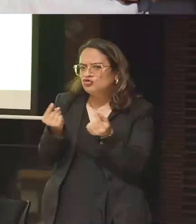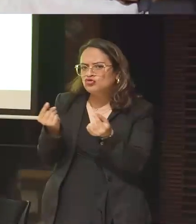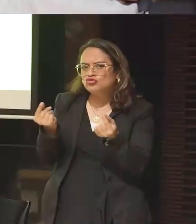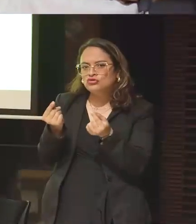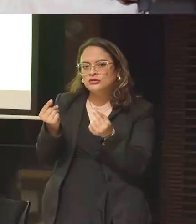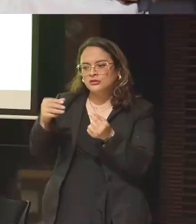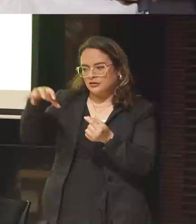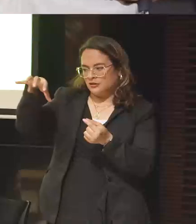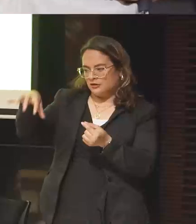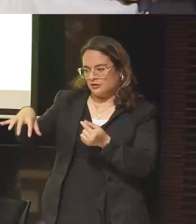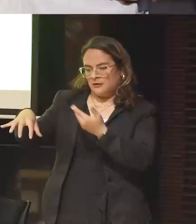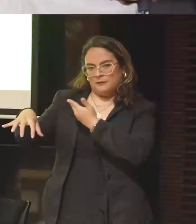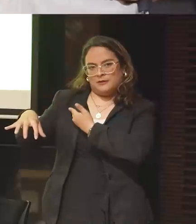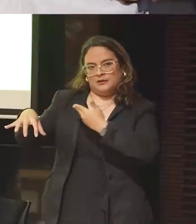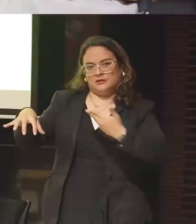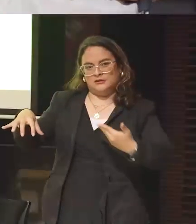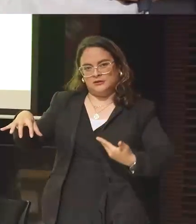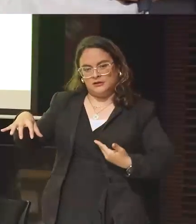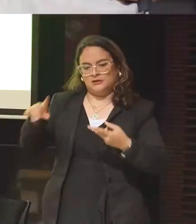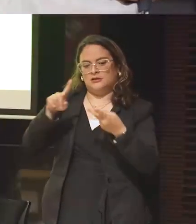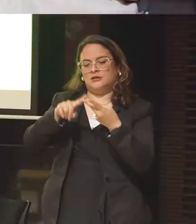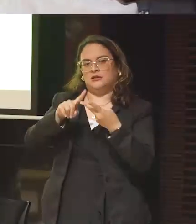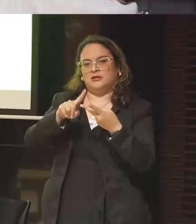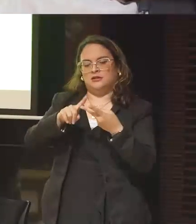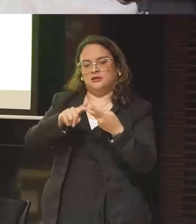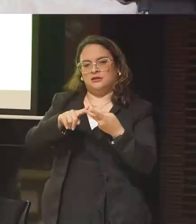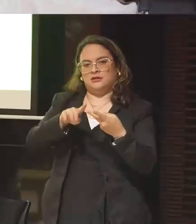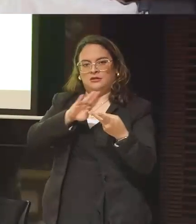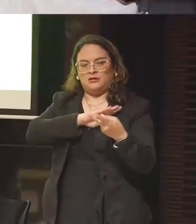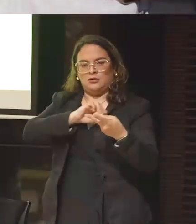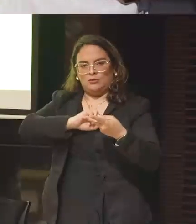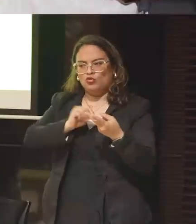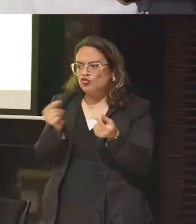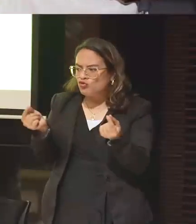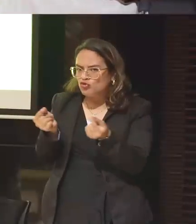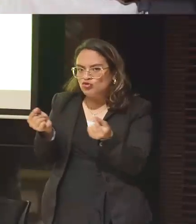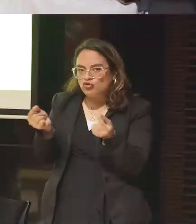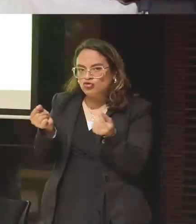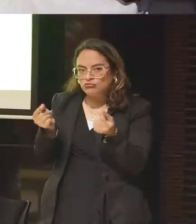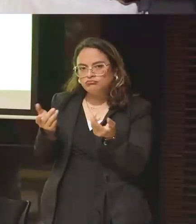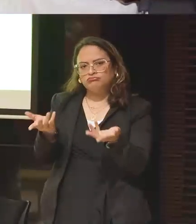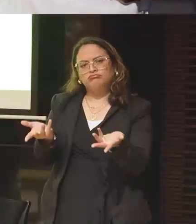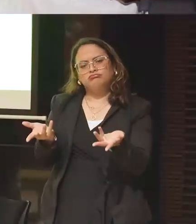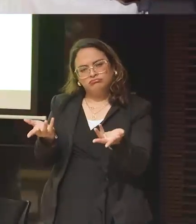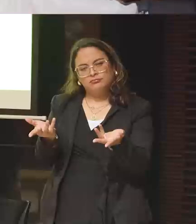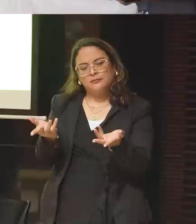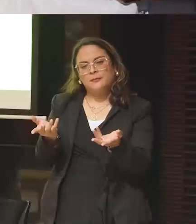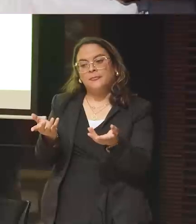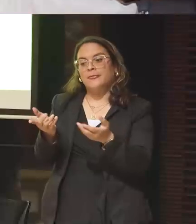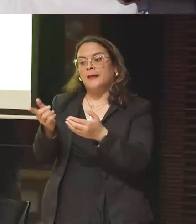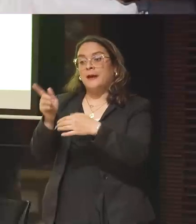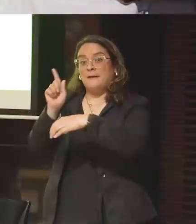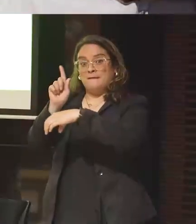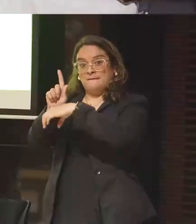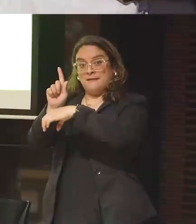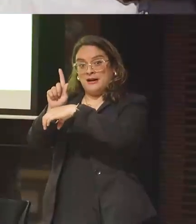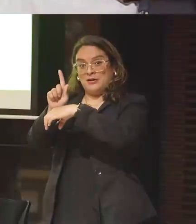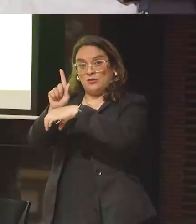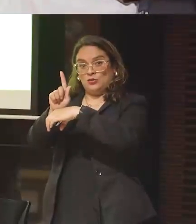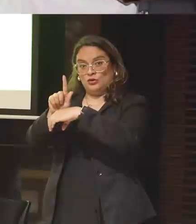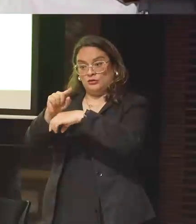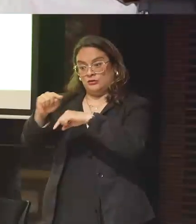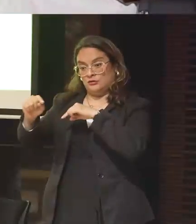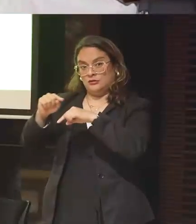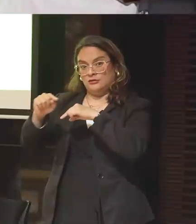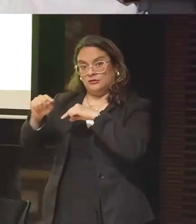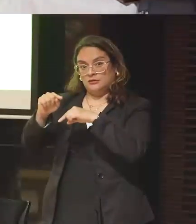la República, a 3 cuadras de la Alcaldía Mayor de Bogotá. Se convierte además la facultad en un batallón, sede administrativa de